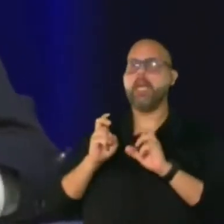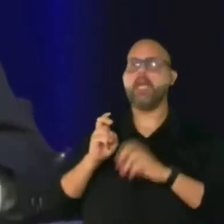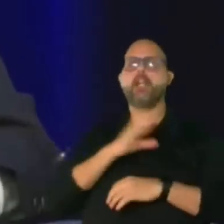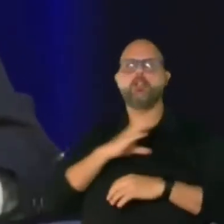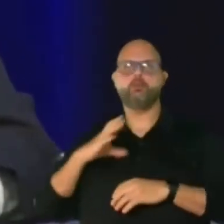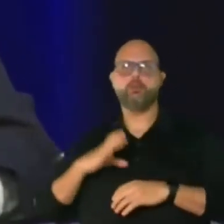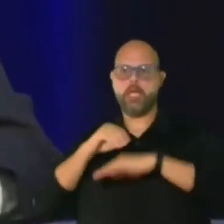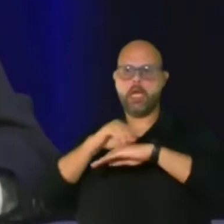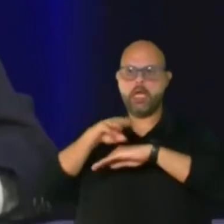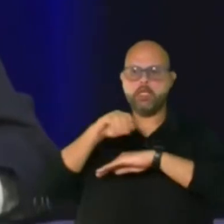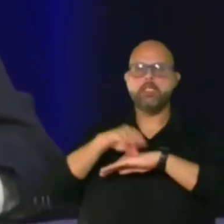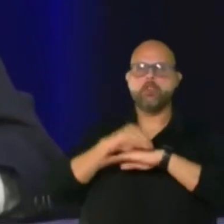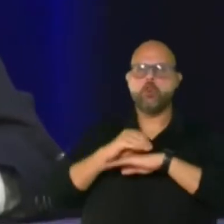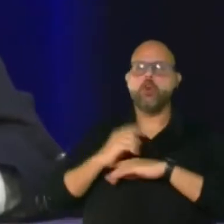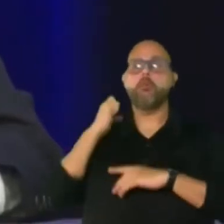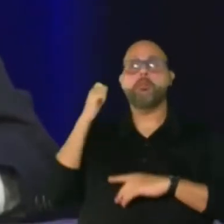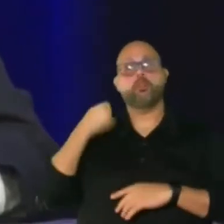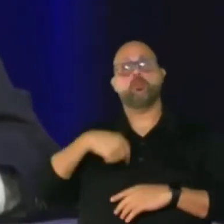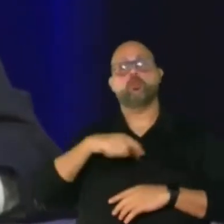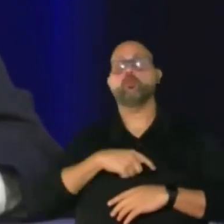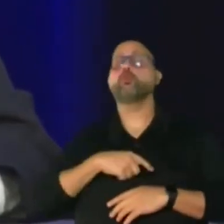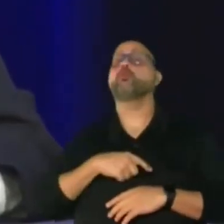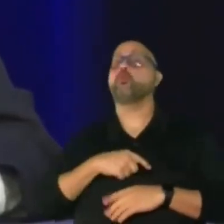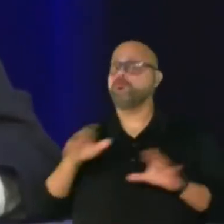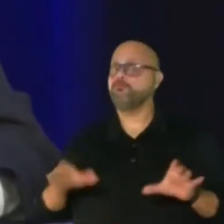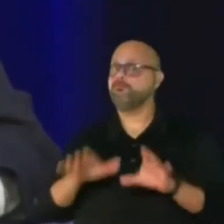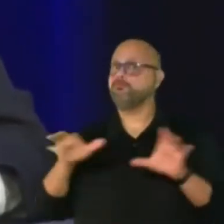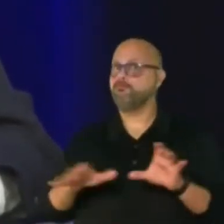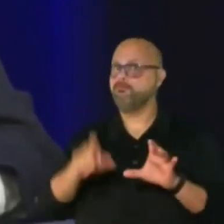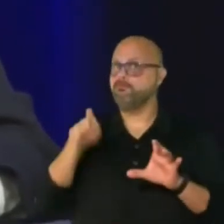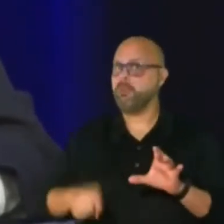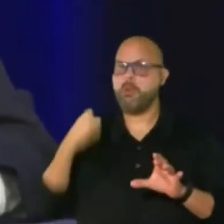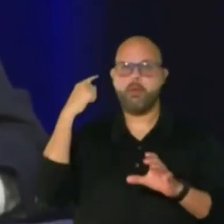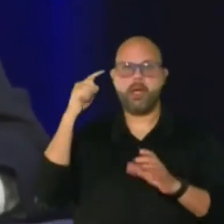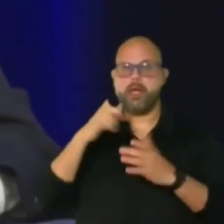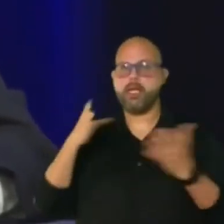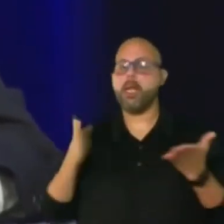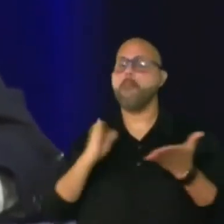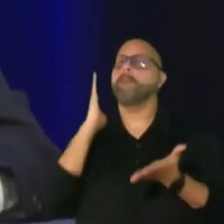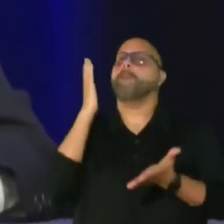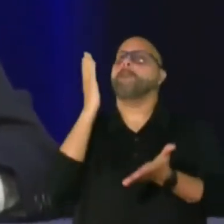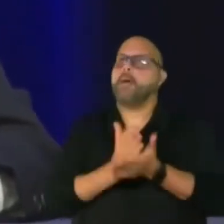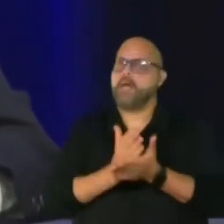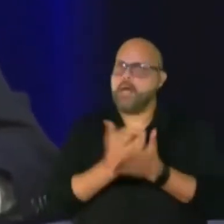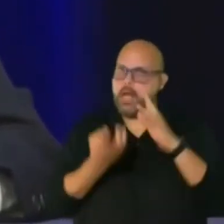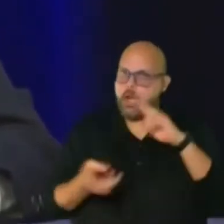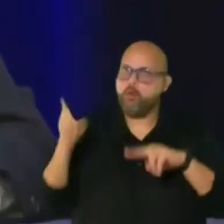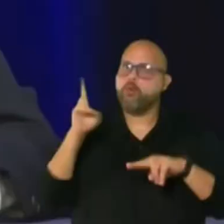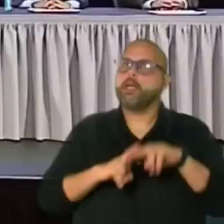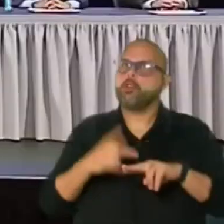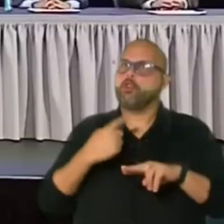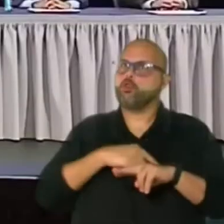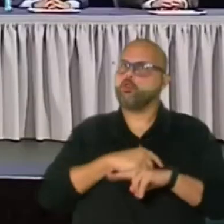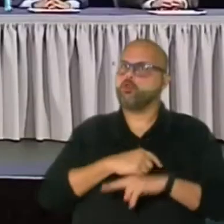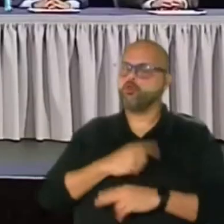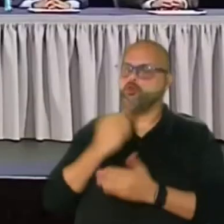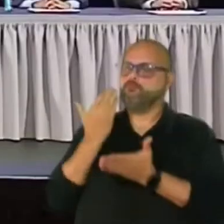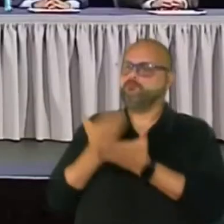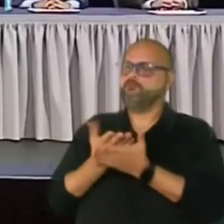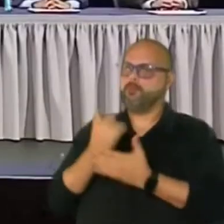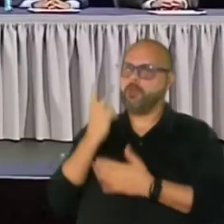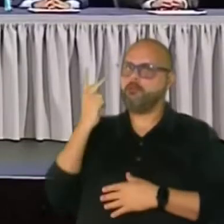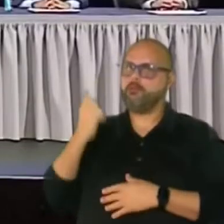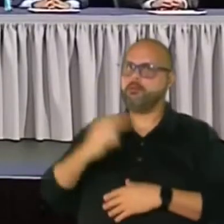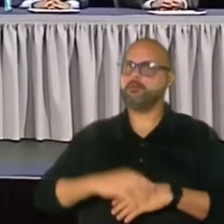alertar de que debíamos tomar acción para detener este crecimiento que estamos evidenciando.